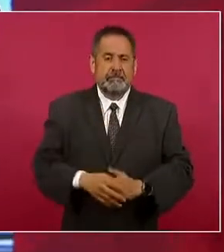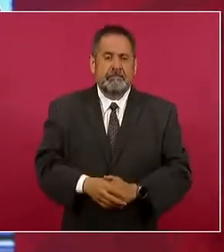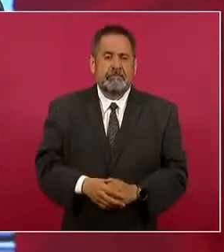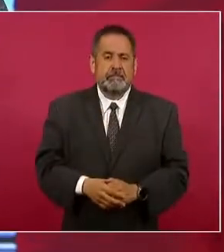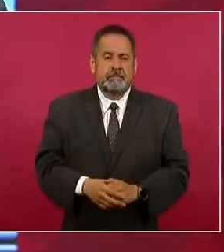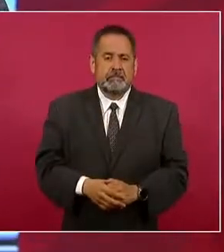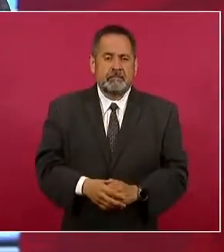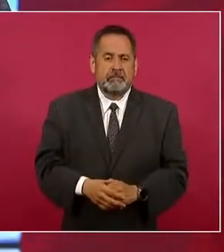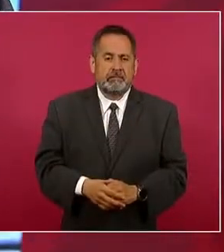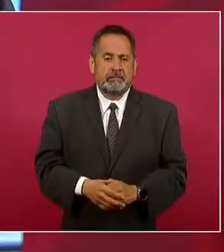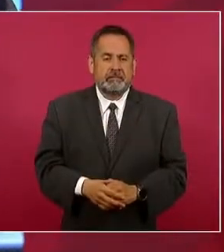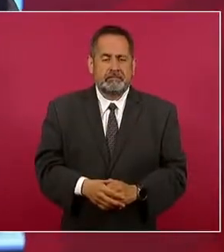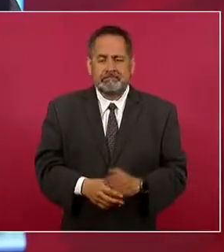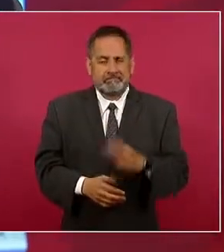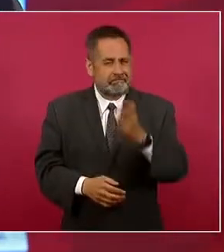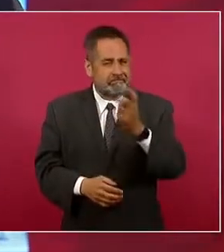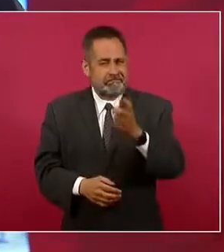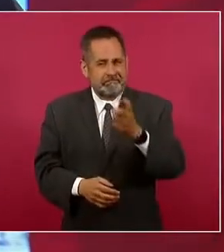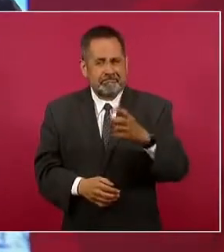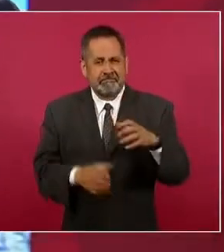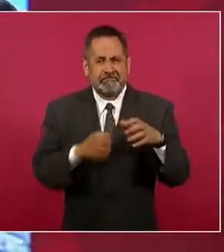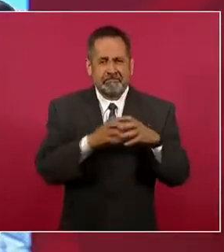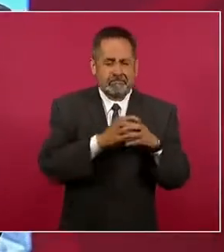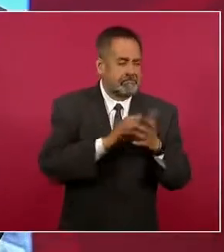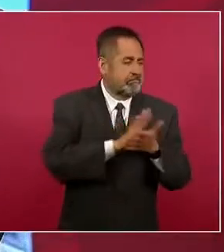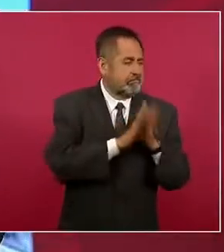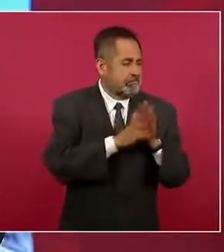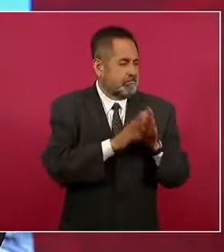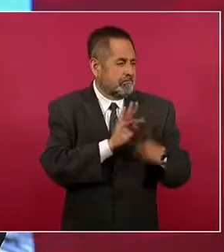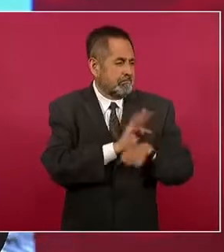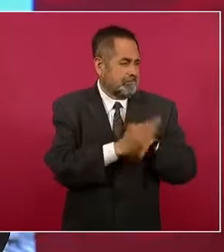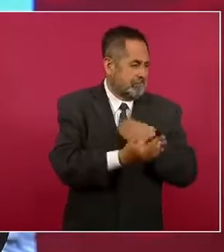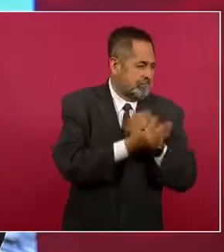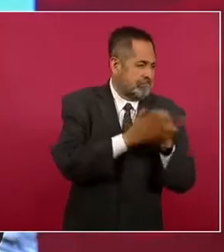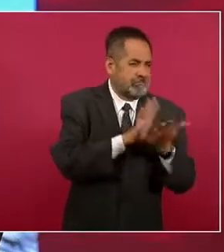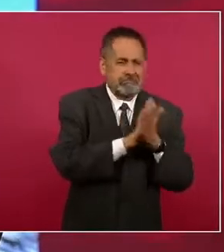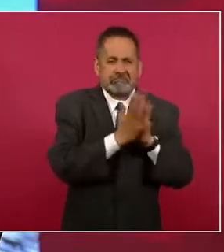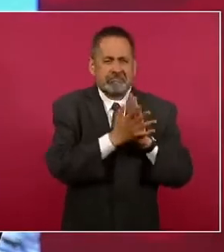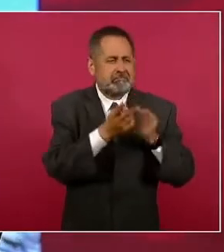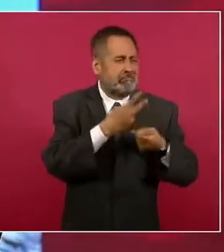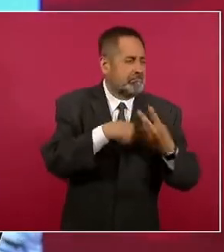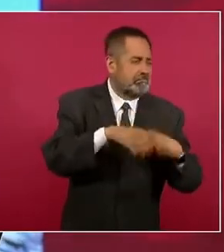esa relación de componendas, de complicidades,